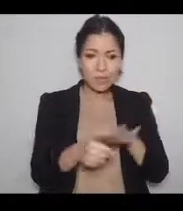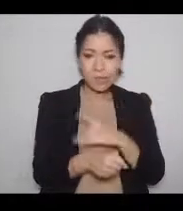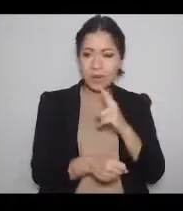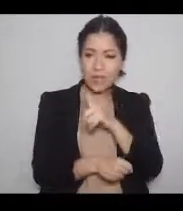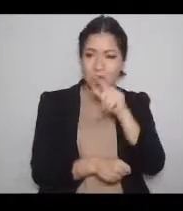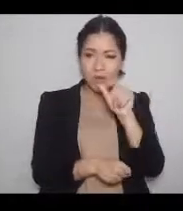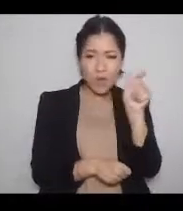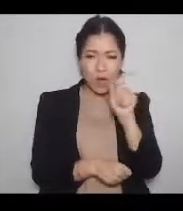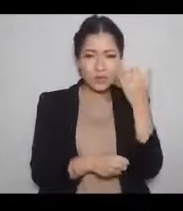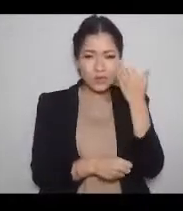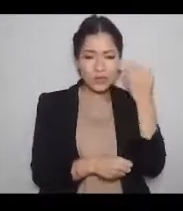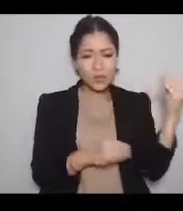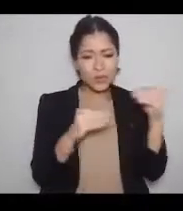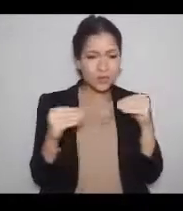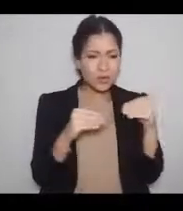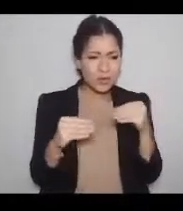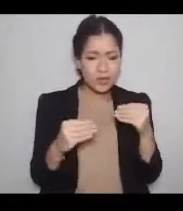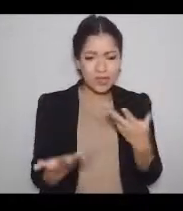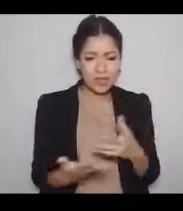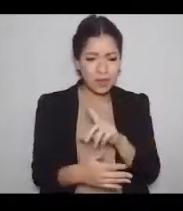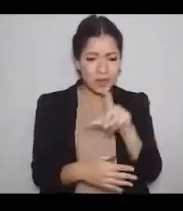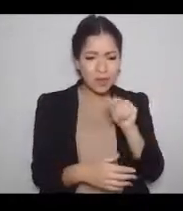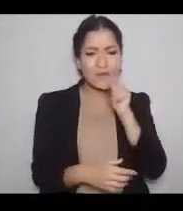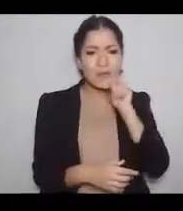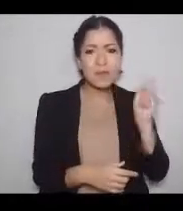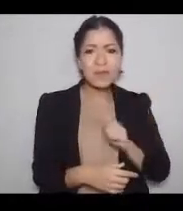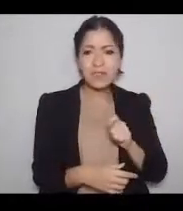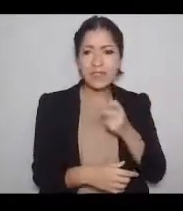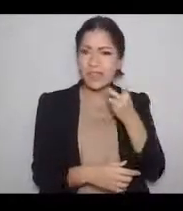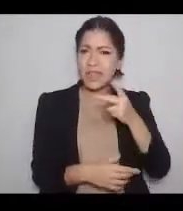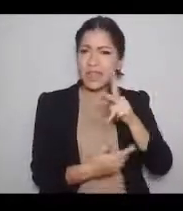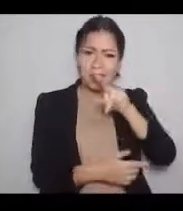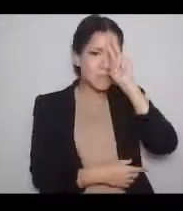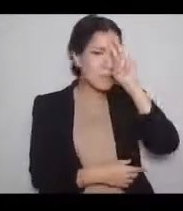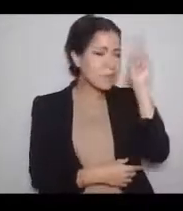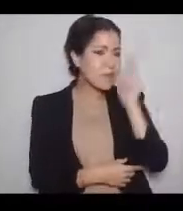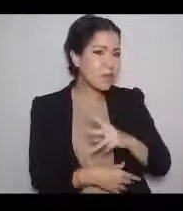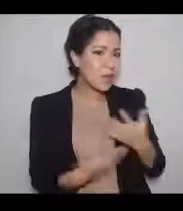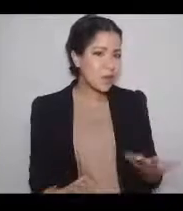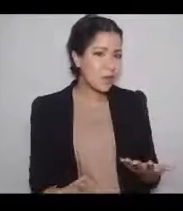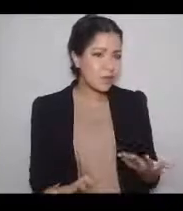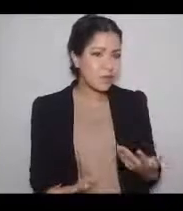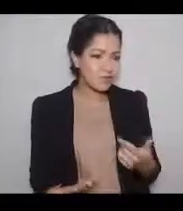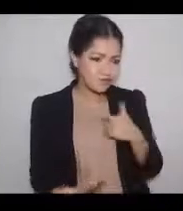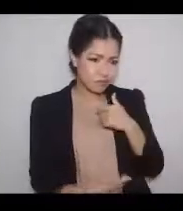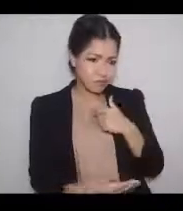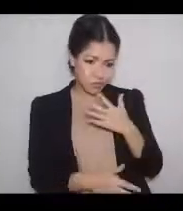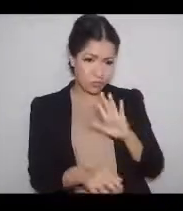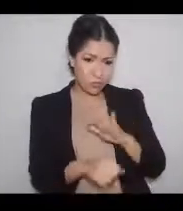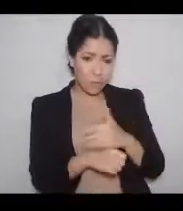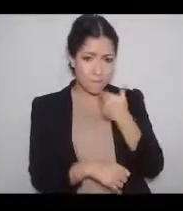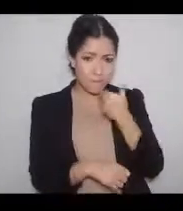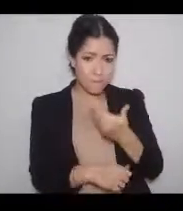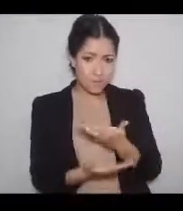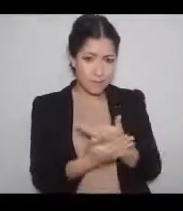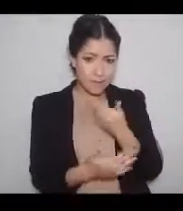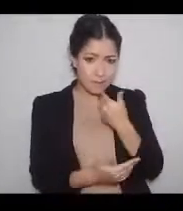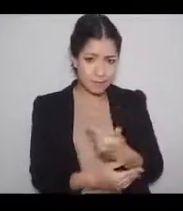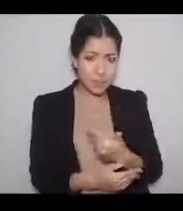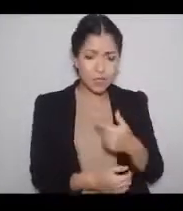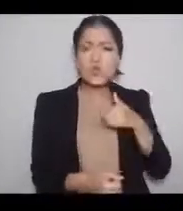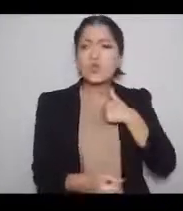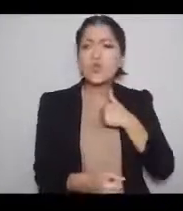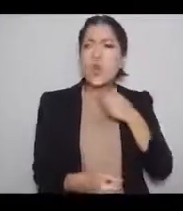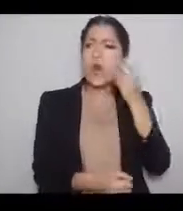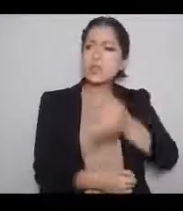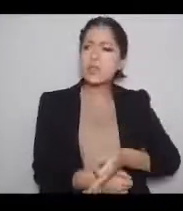bien. ¡Me caes bien! ¡Eso es lo peor que nos puede pasar! Tienes que conservar tu desprecio. ¿Por qué acepté